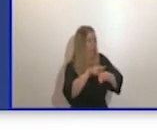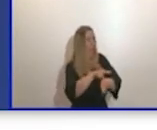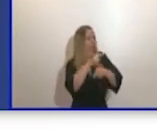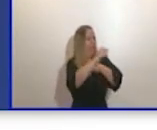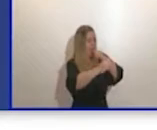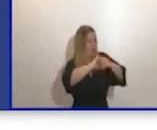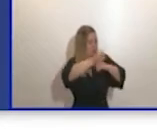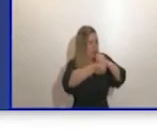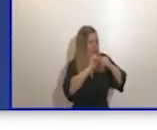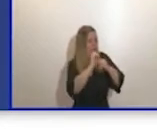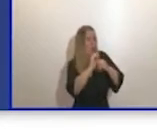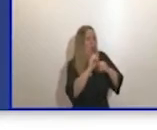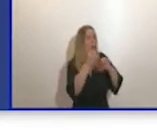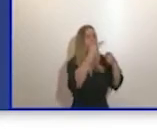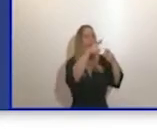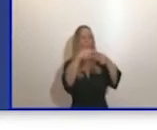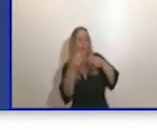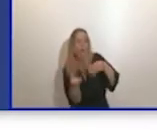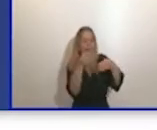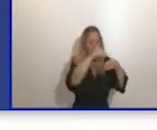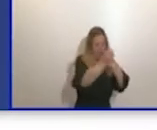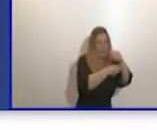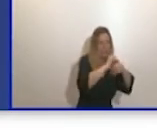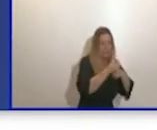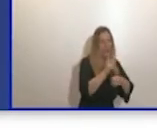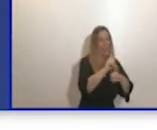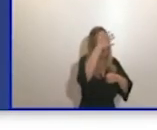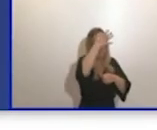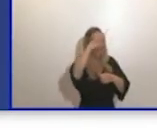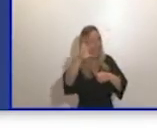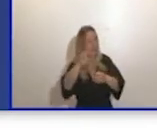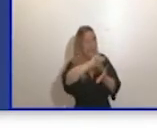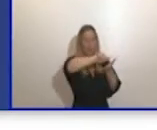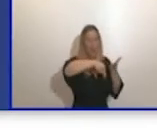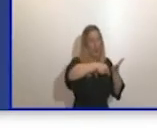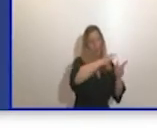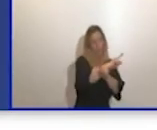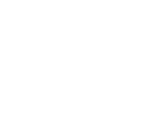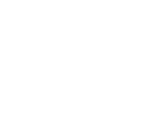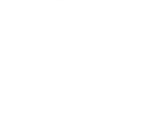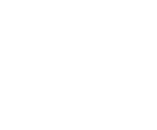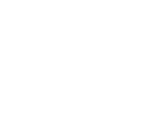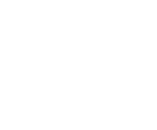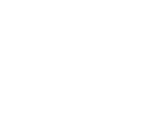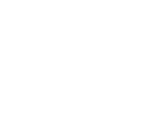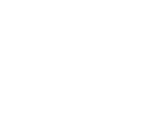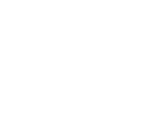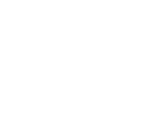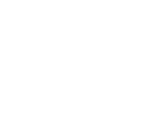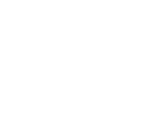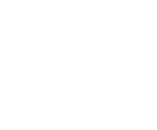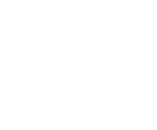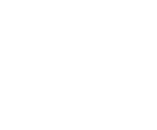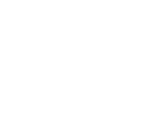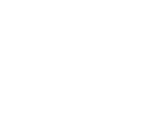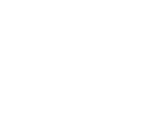nucleares en países no firmantes o que incumplen el Tratado de No Proliferación.